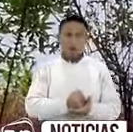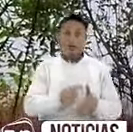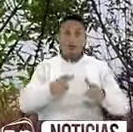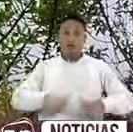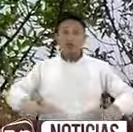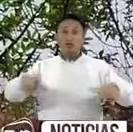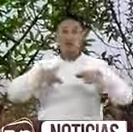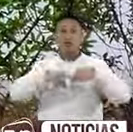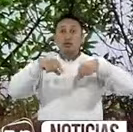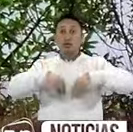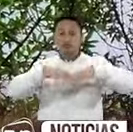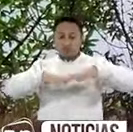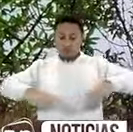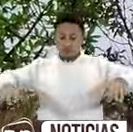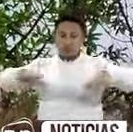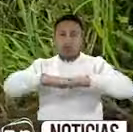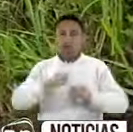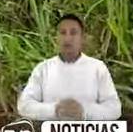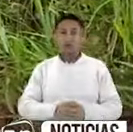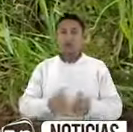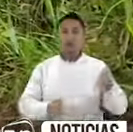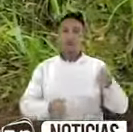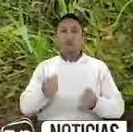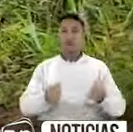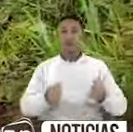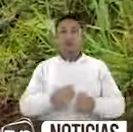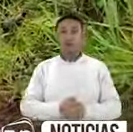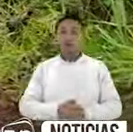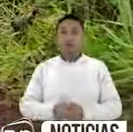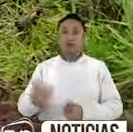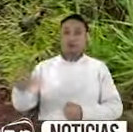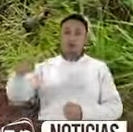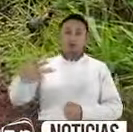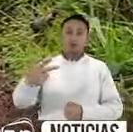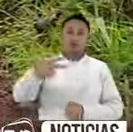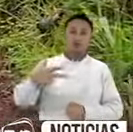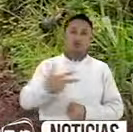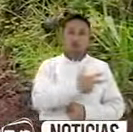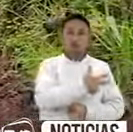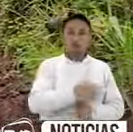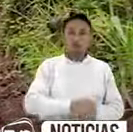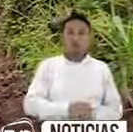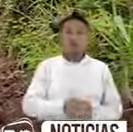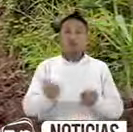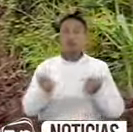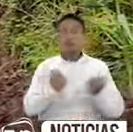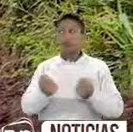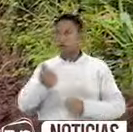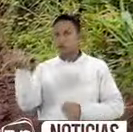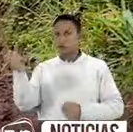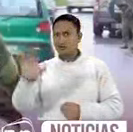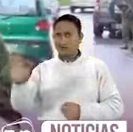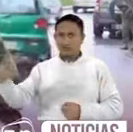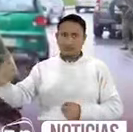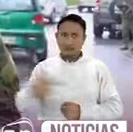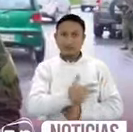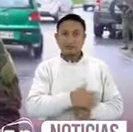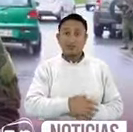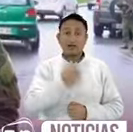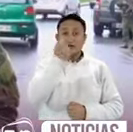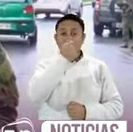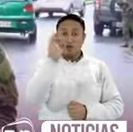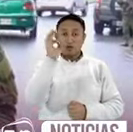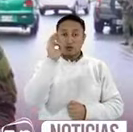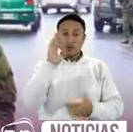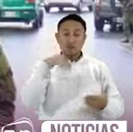por donde estaba ubicado evitaba que los vehículos cargados con mercaderías ilícitas pasen por los controles ya establecidos. La droga